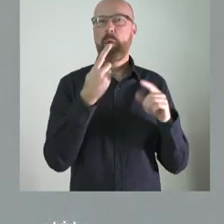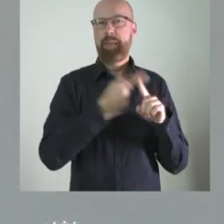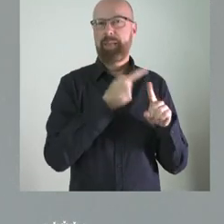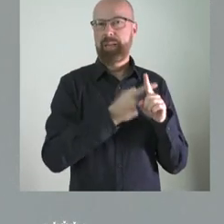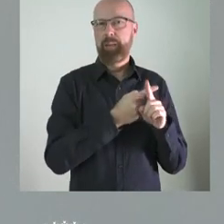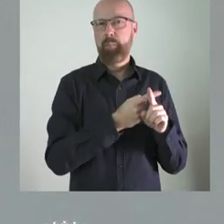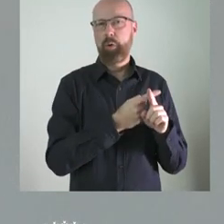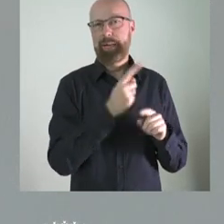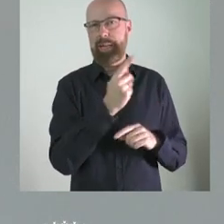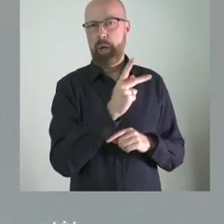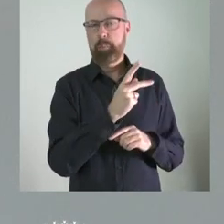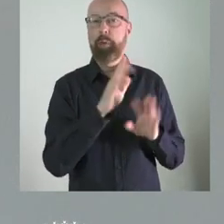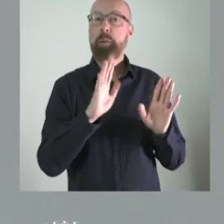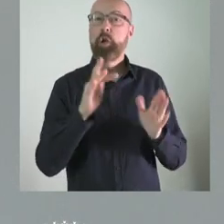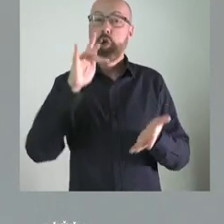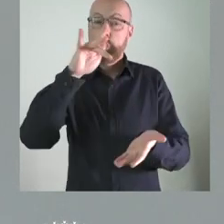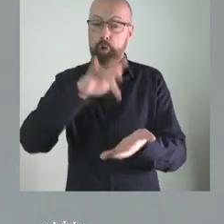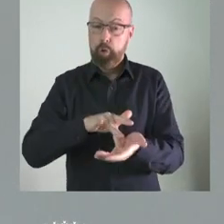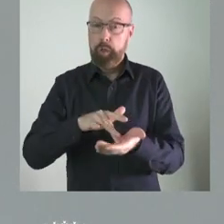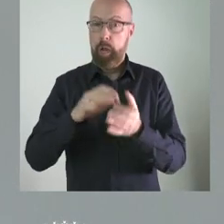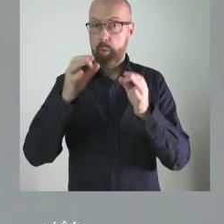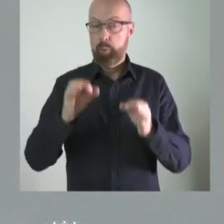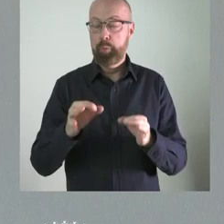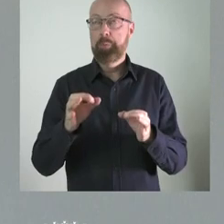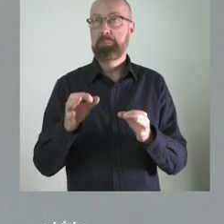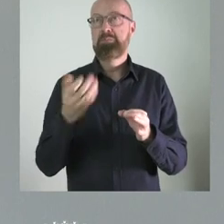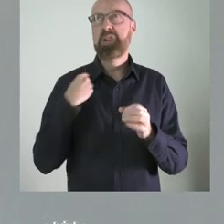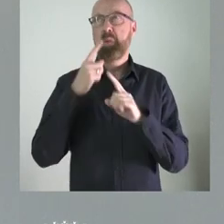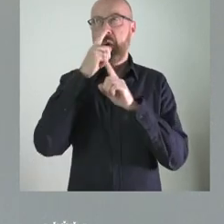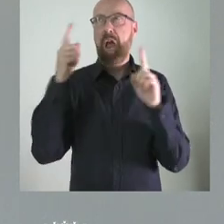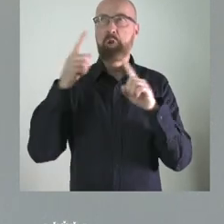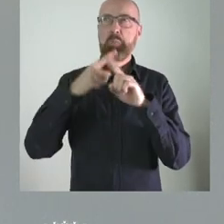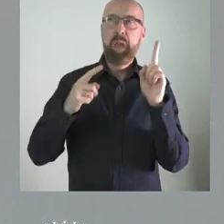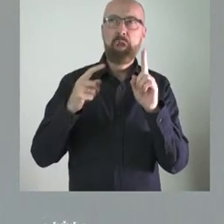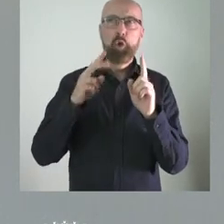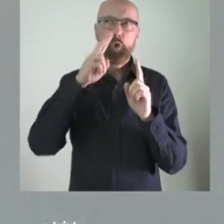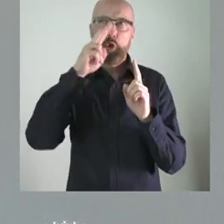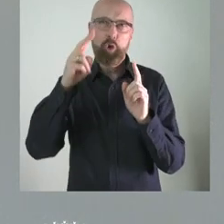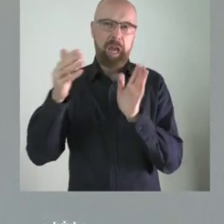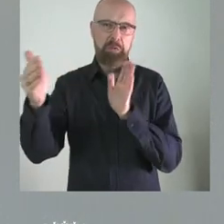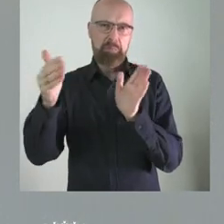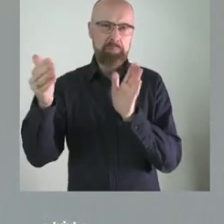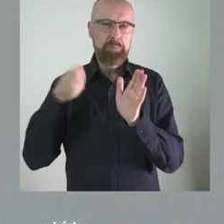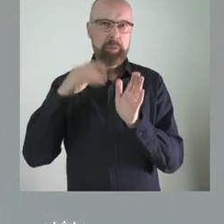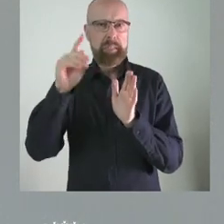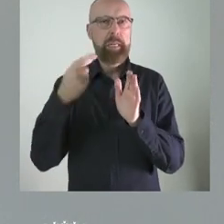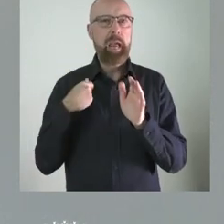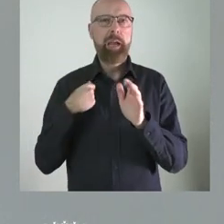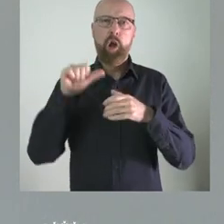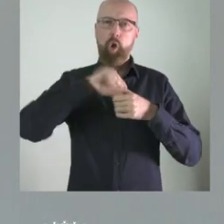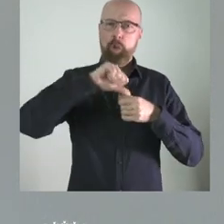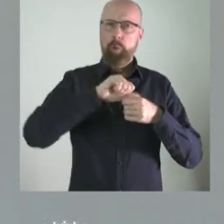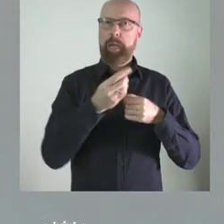a partir de que llevamos prácticamente año y medio largo casi dos años con un incremento muy relevante en el precio de los combustibles